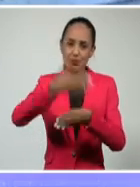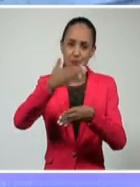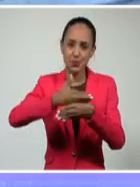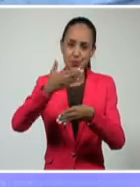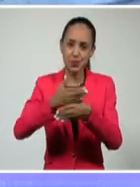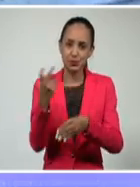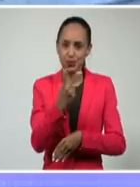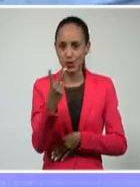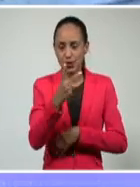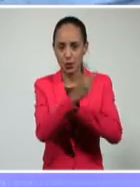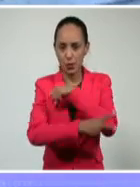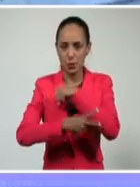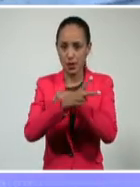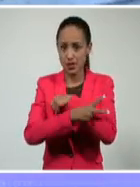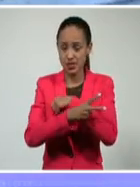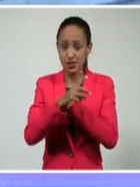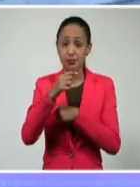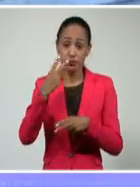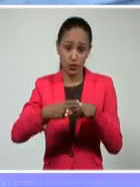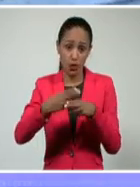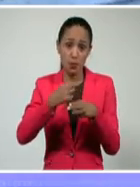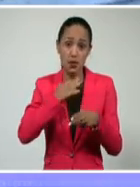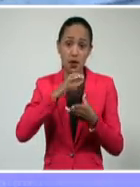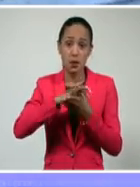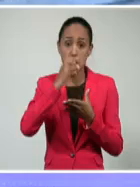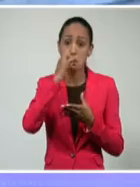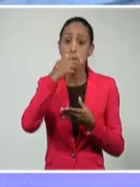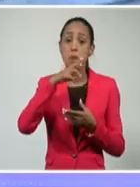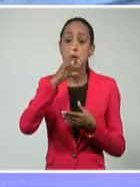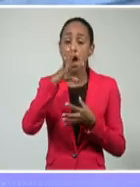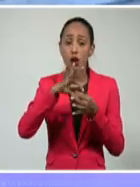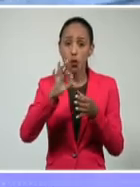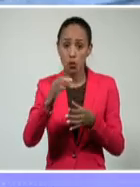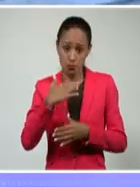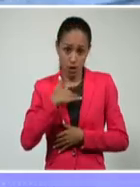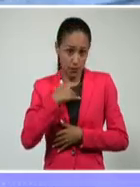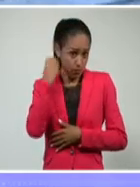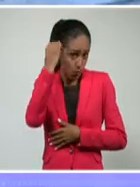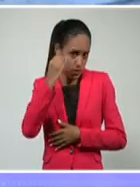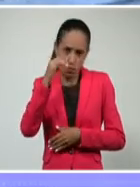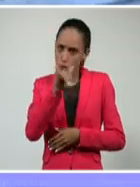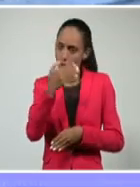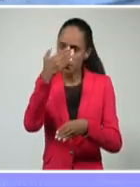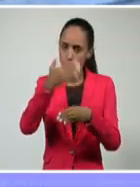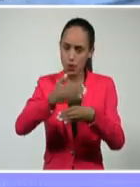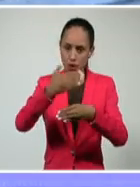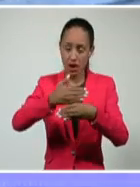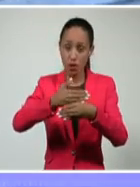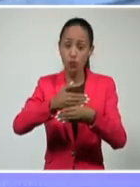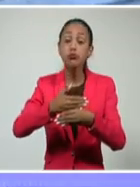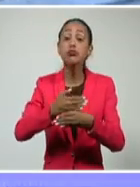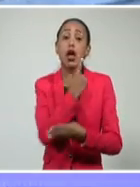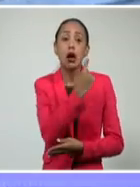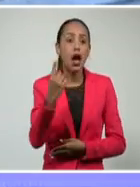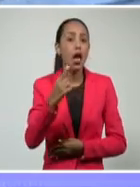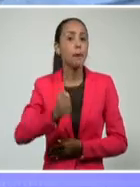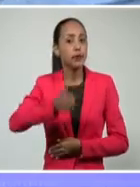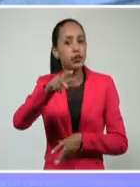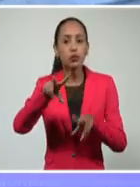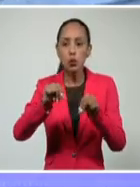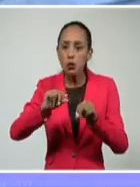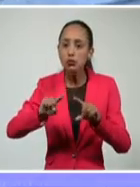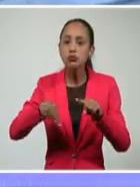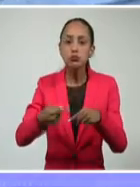Embargo, para mí, es bloqueo. La medida ha sido acatada sucesivamente por cada administración de ese país, se codificó luego con nuevas